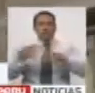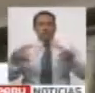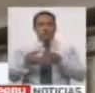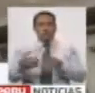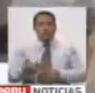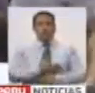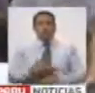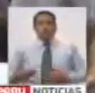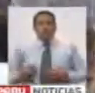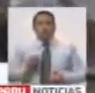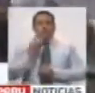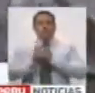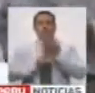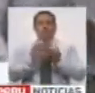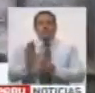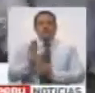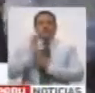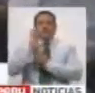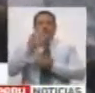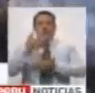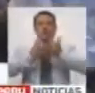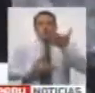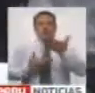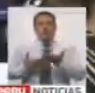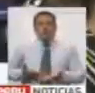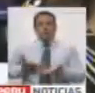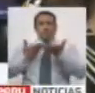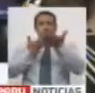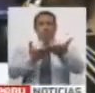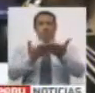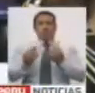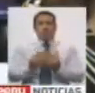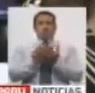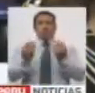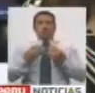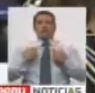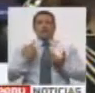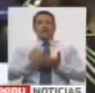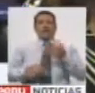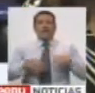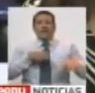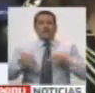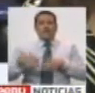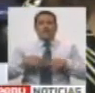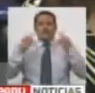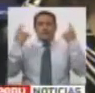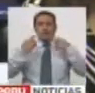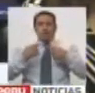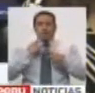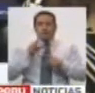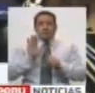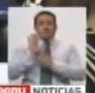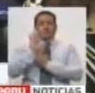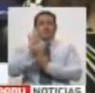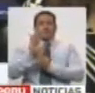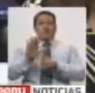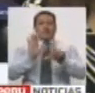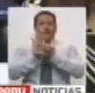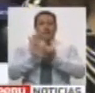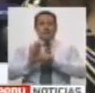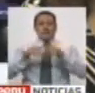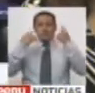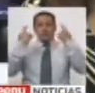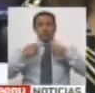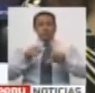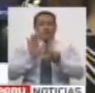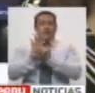presidencial, anunció la presentación de un recurso extraordinario. Lo que vamos a hacer, de acuerdo al marco de la ley, siempre de acuerdo al marco